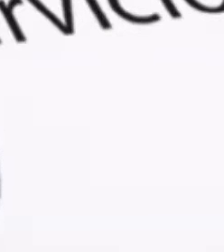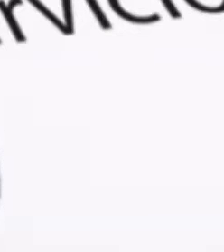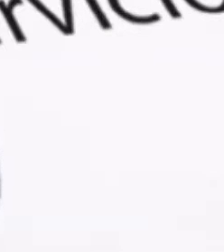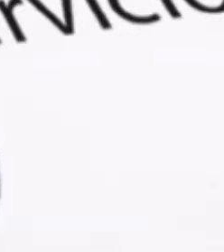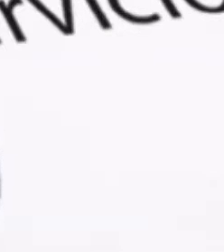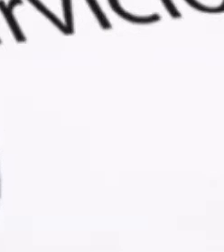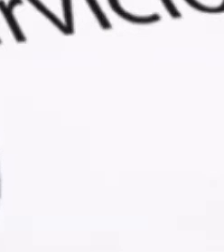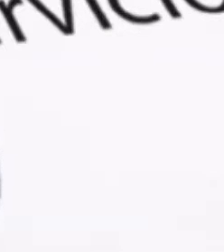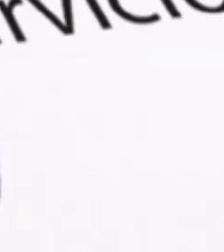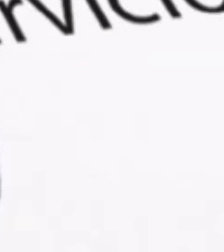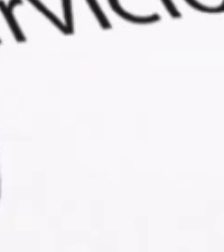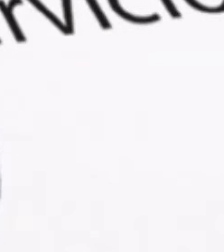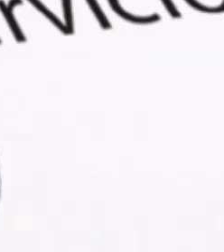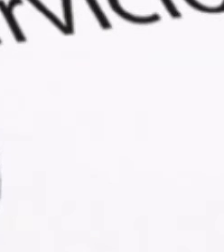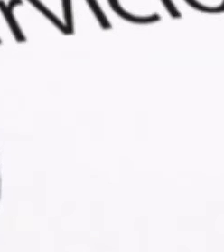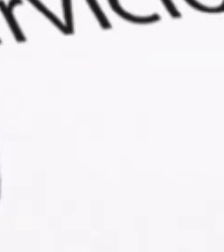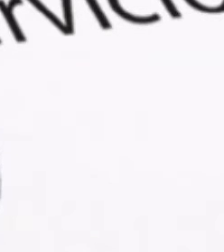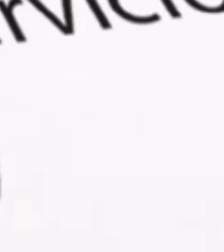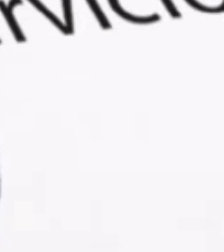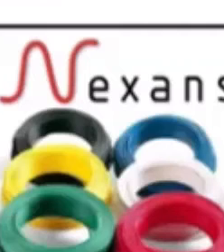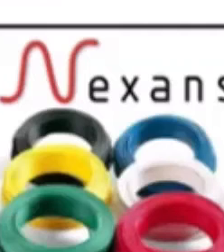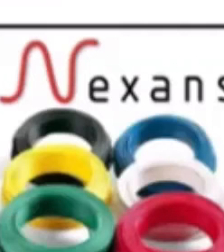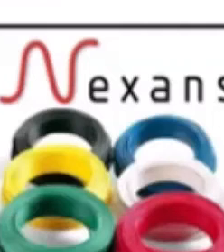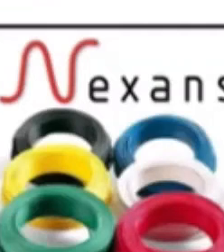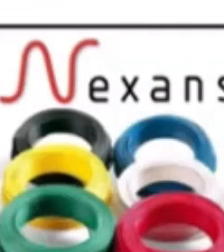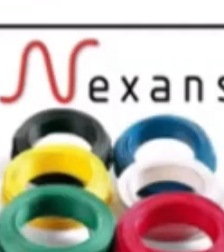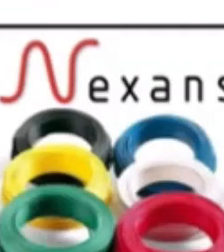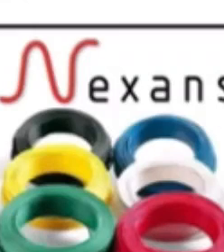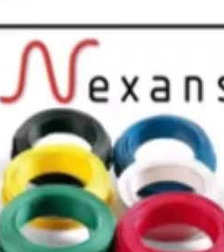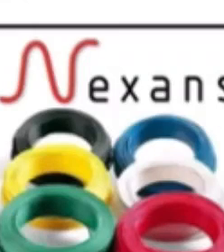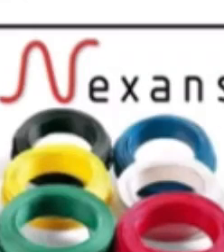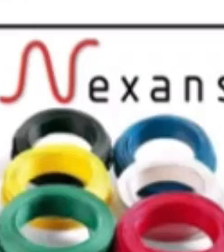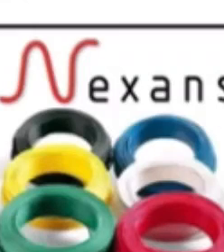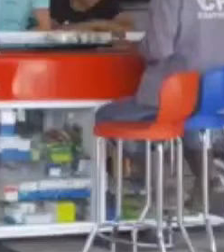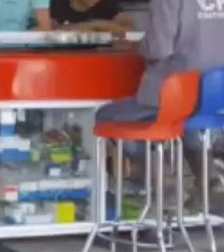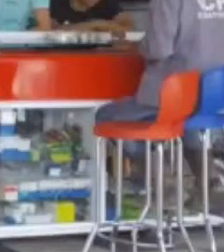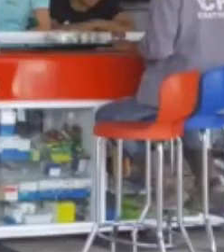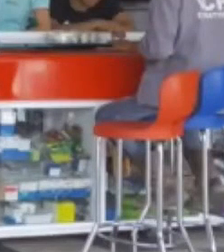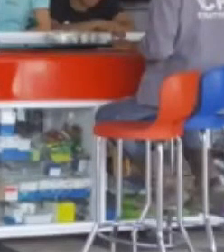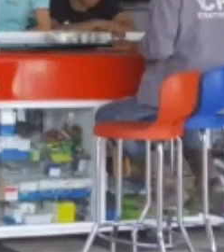es que en realidad siempre